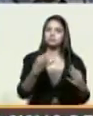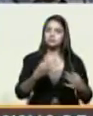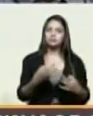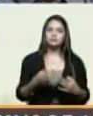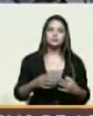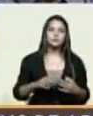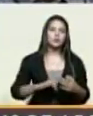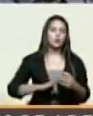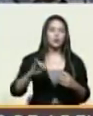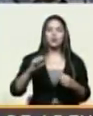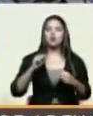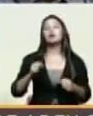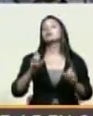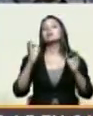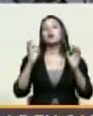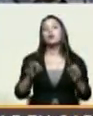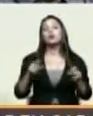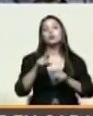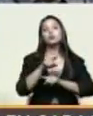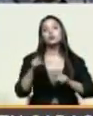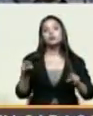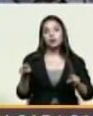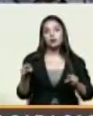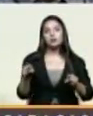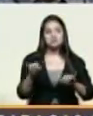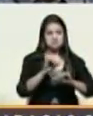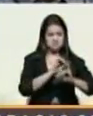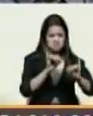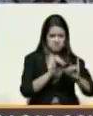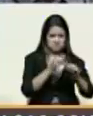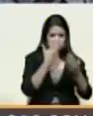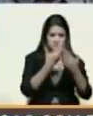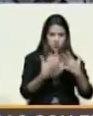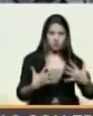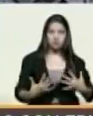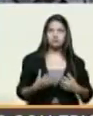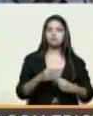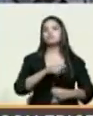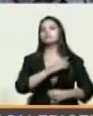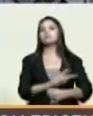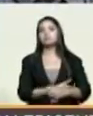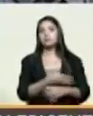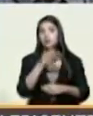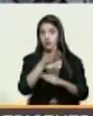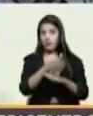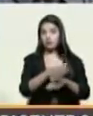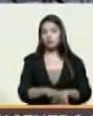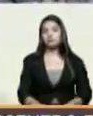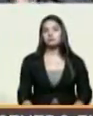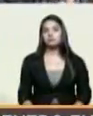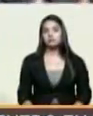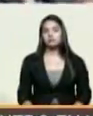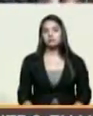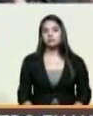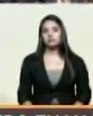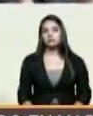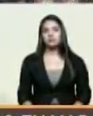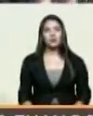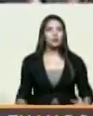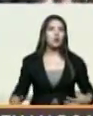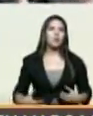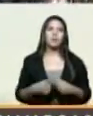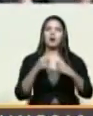disparar y estoy seguro que ustedes van a salir de ahí repotenciados. El que vaya va a salir de ahí con más